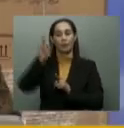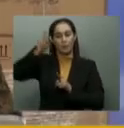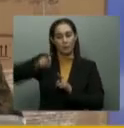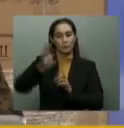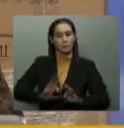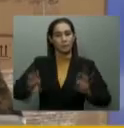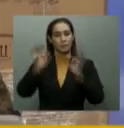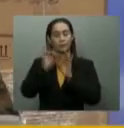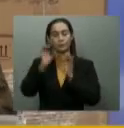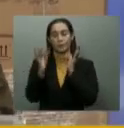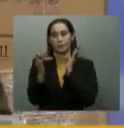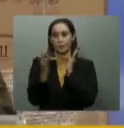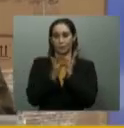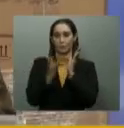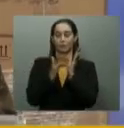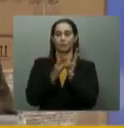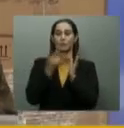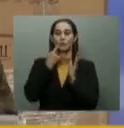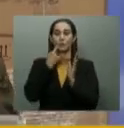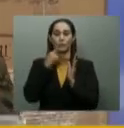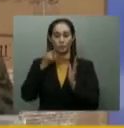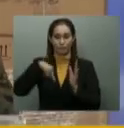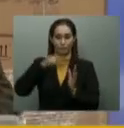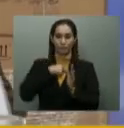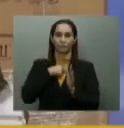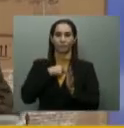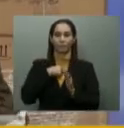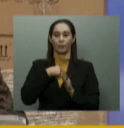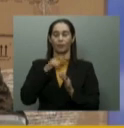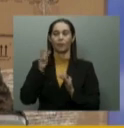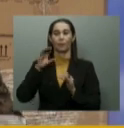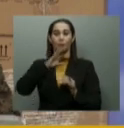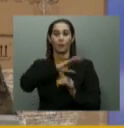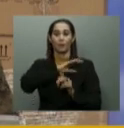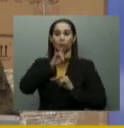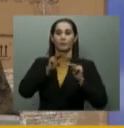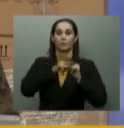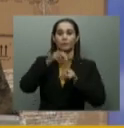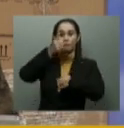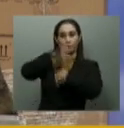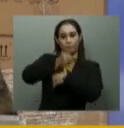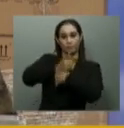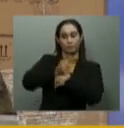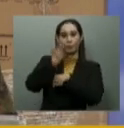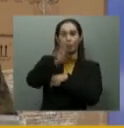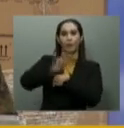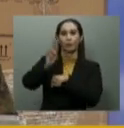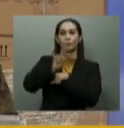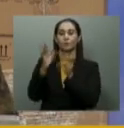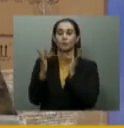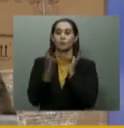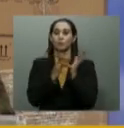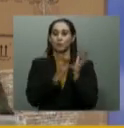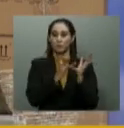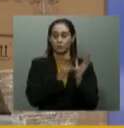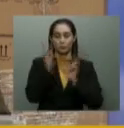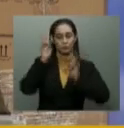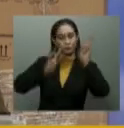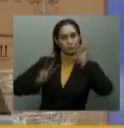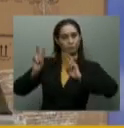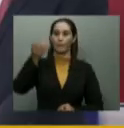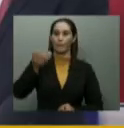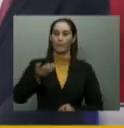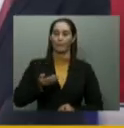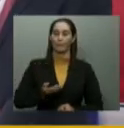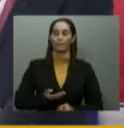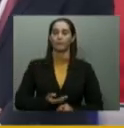de la que habla el gobierno debe de ir no solo con el tema de las videollamadas desde